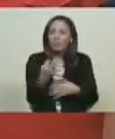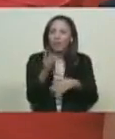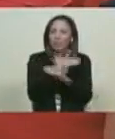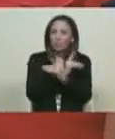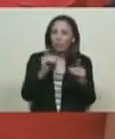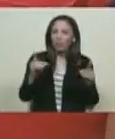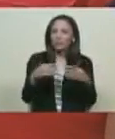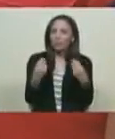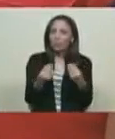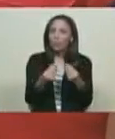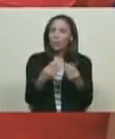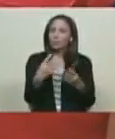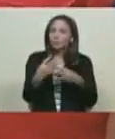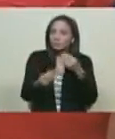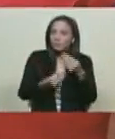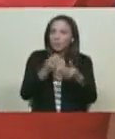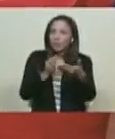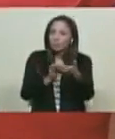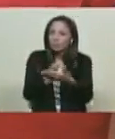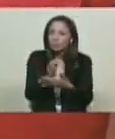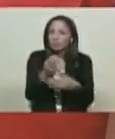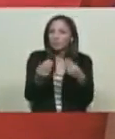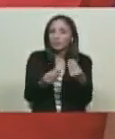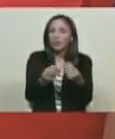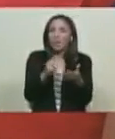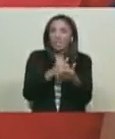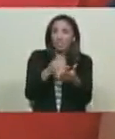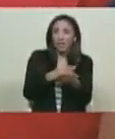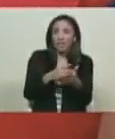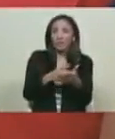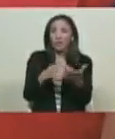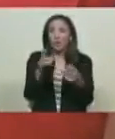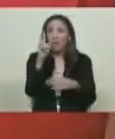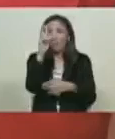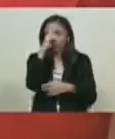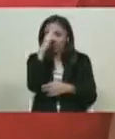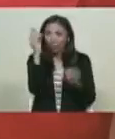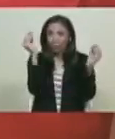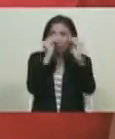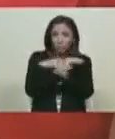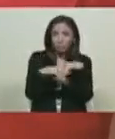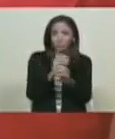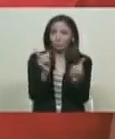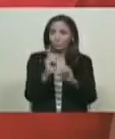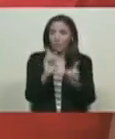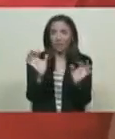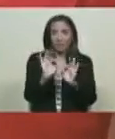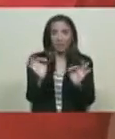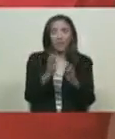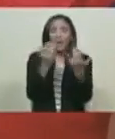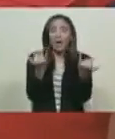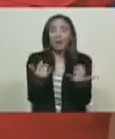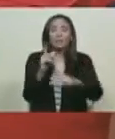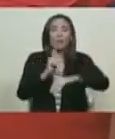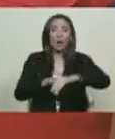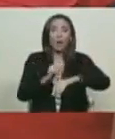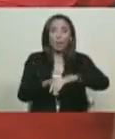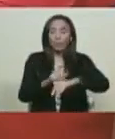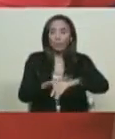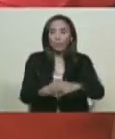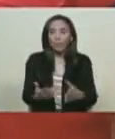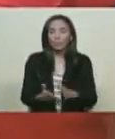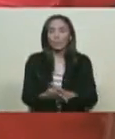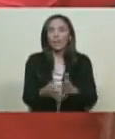democrático, sin titubeos ni vacilaciones. Esta es la hora crucial. No hay lugar para